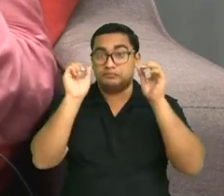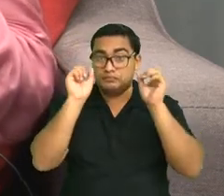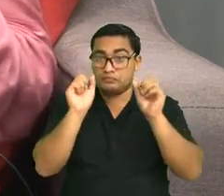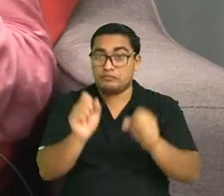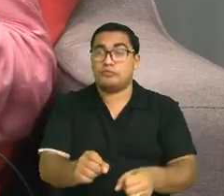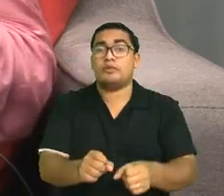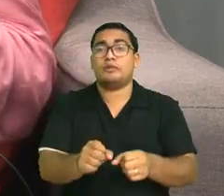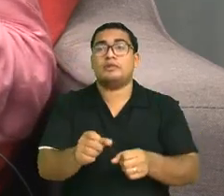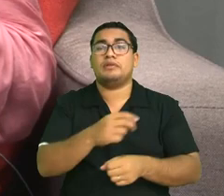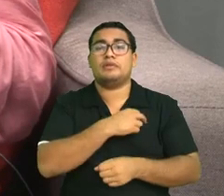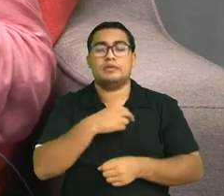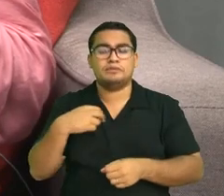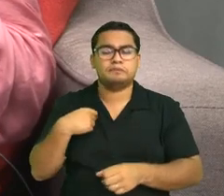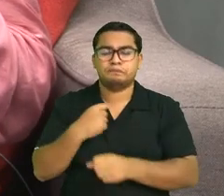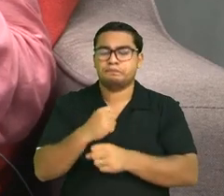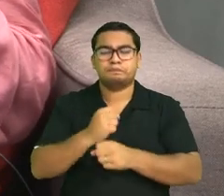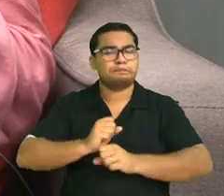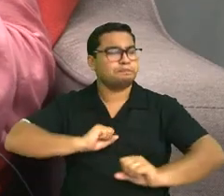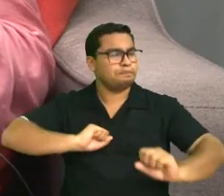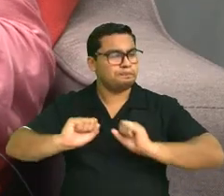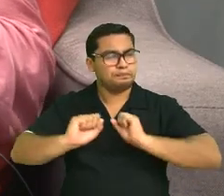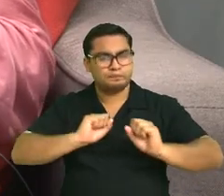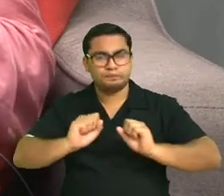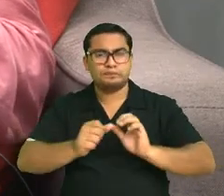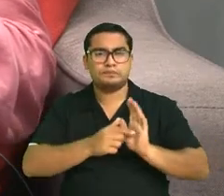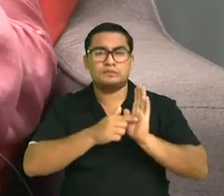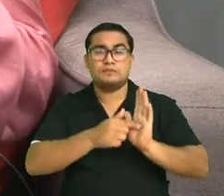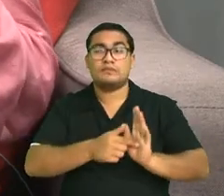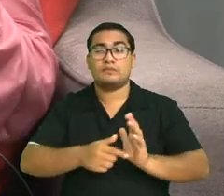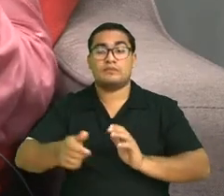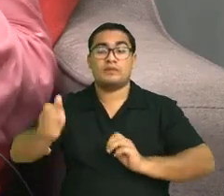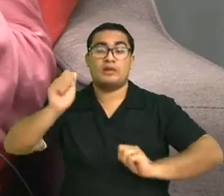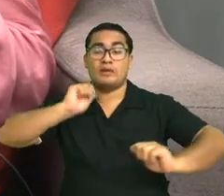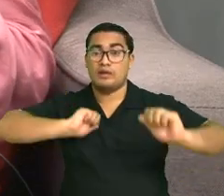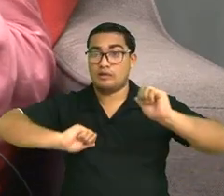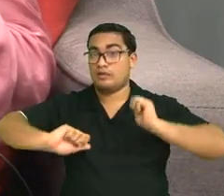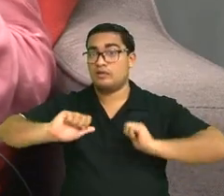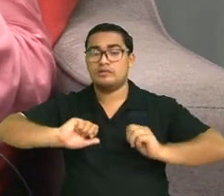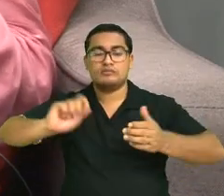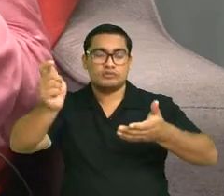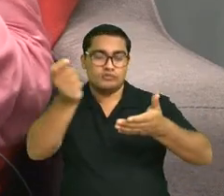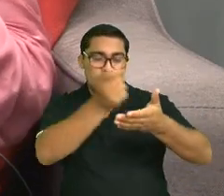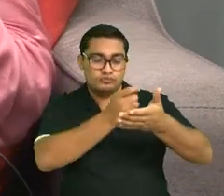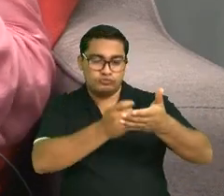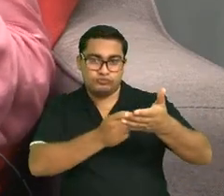desarrollar habilidades, ya sean habilidades artísticas, habilidades